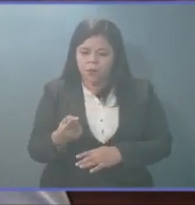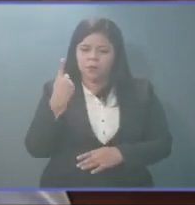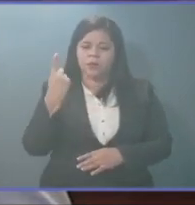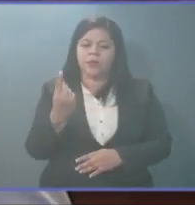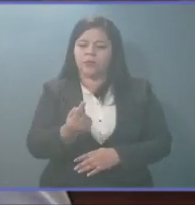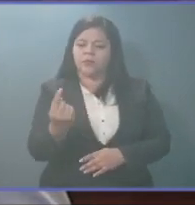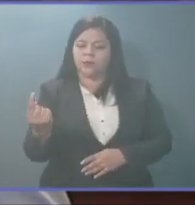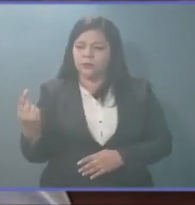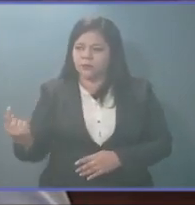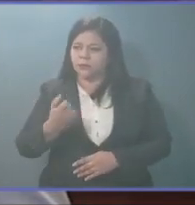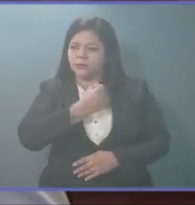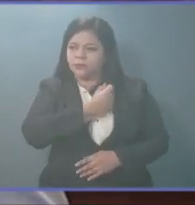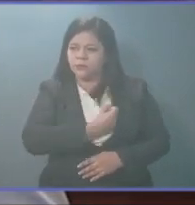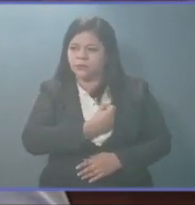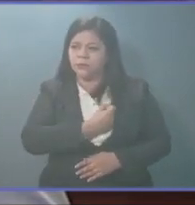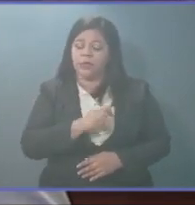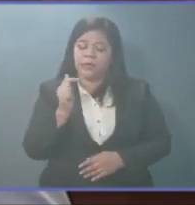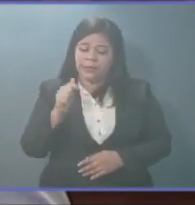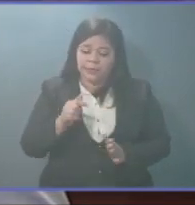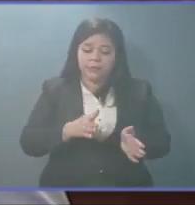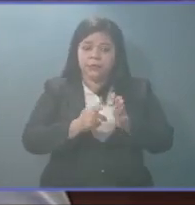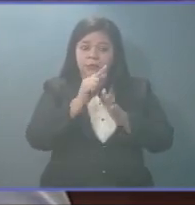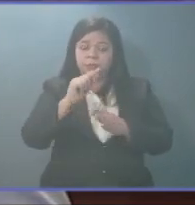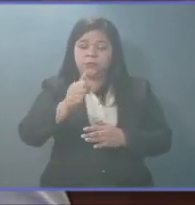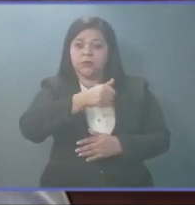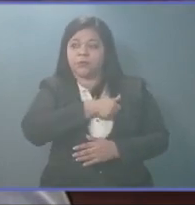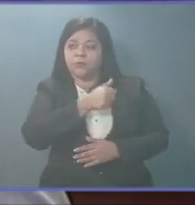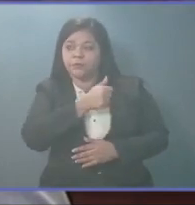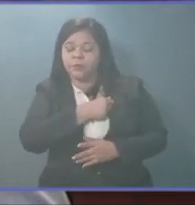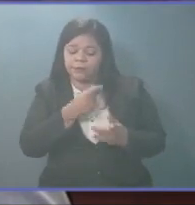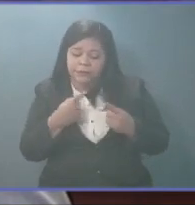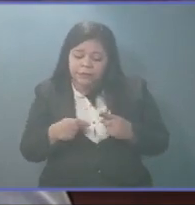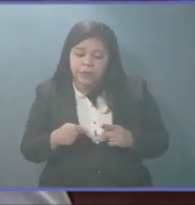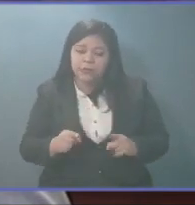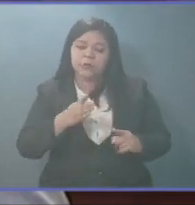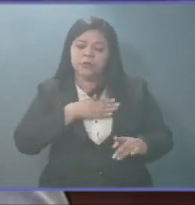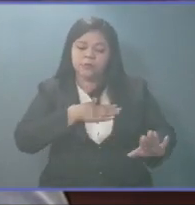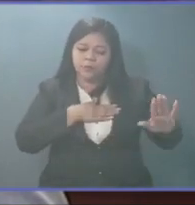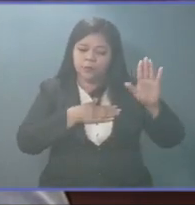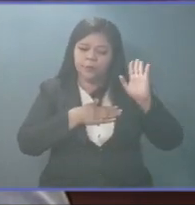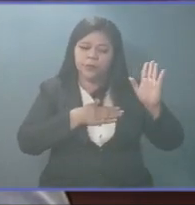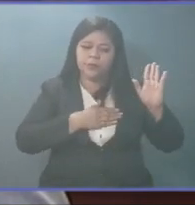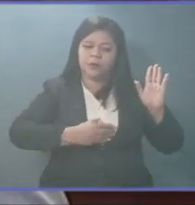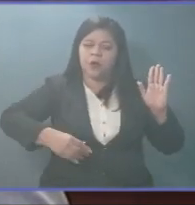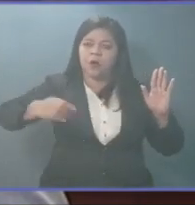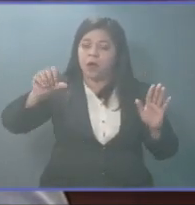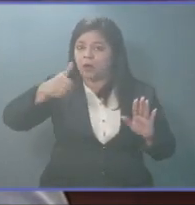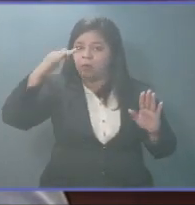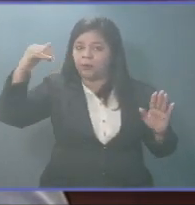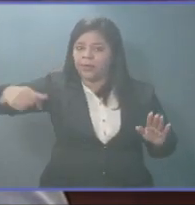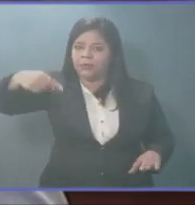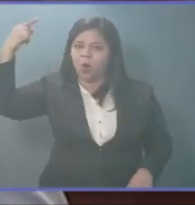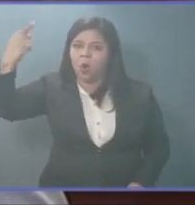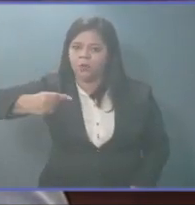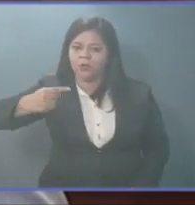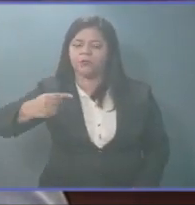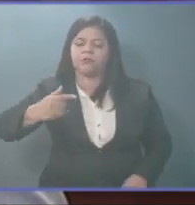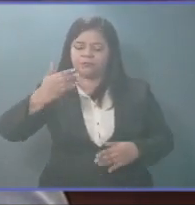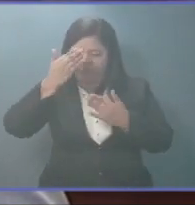Víctimas. Esta entidad será responsable de dar seguimiento y cumplir la sentencia internacional en esta